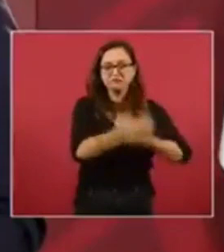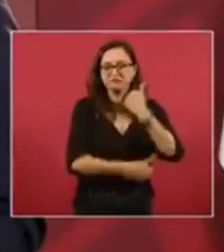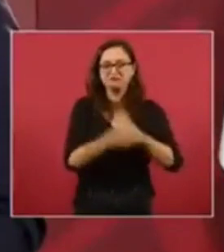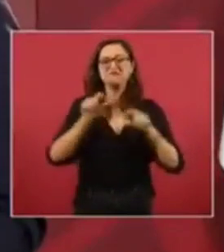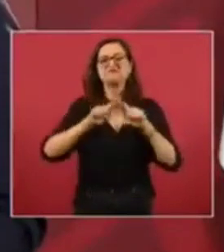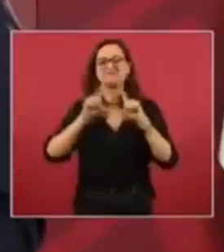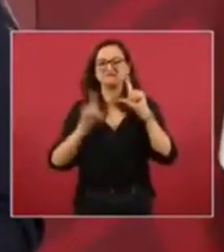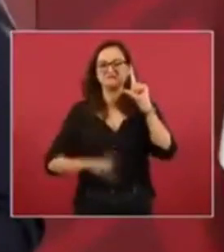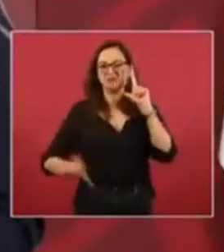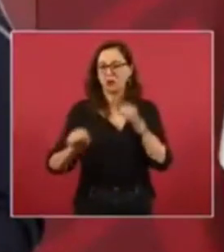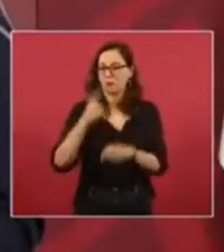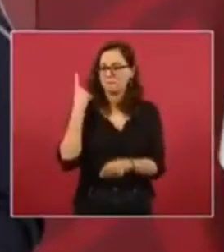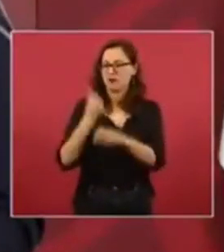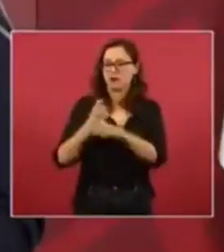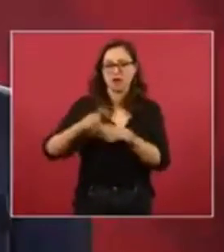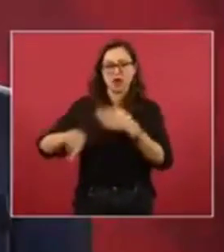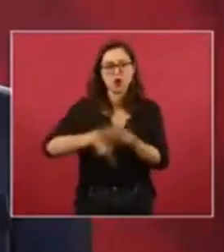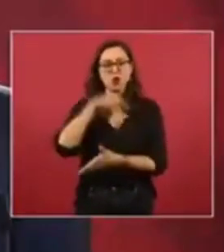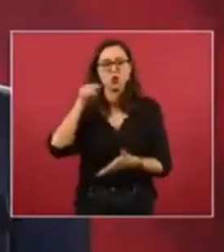Y